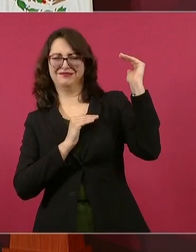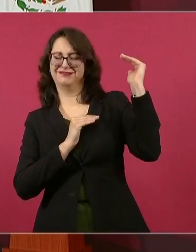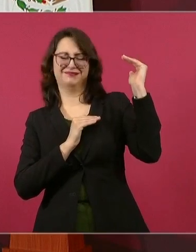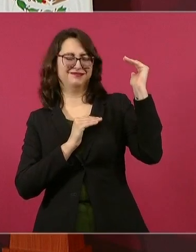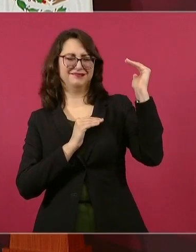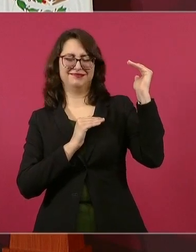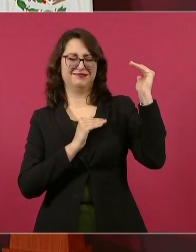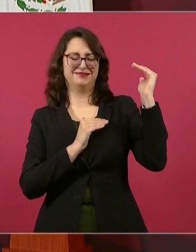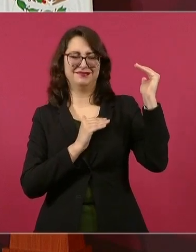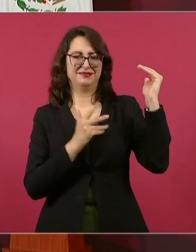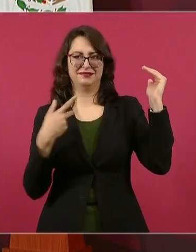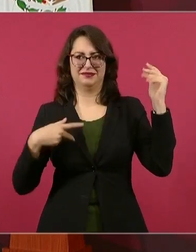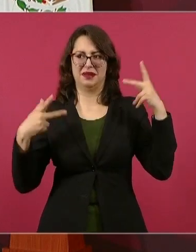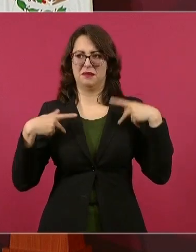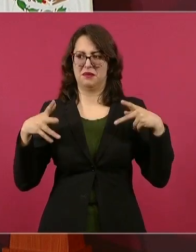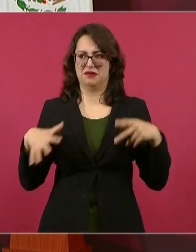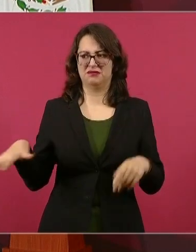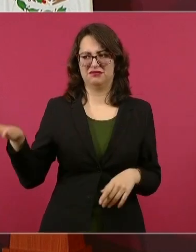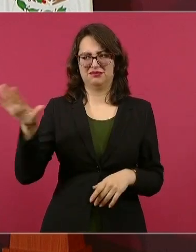Entonces se ofende a la gente,